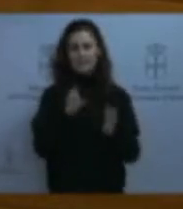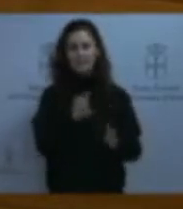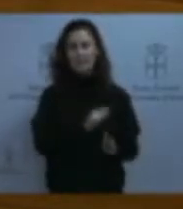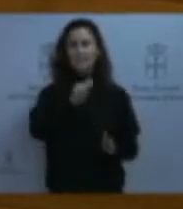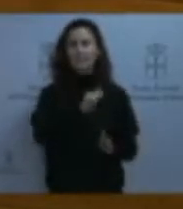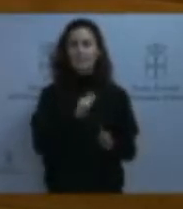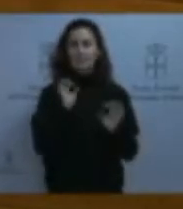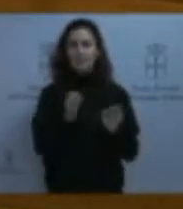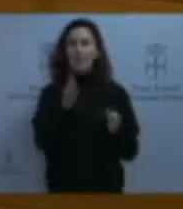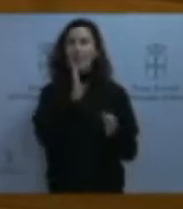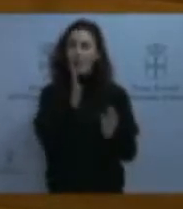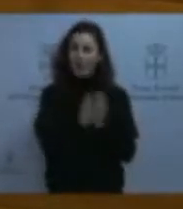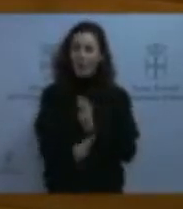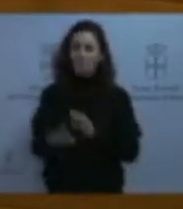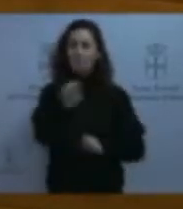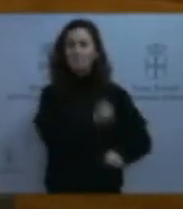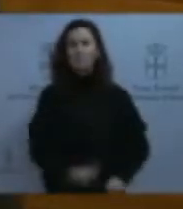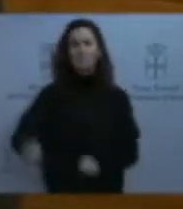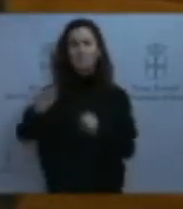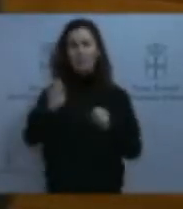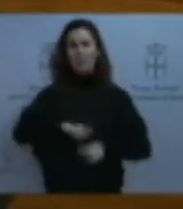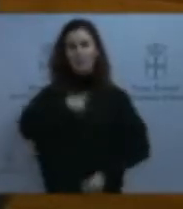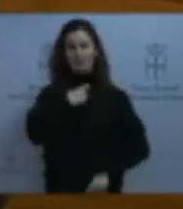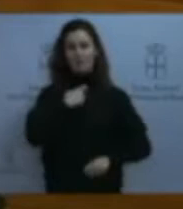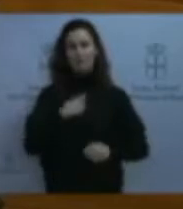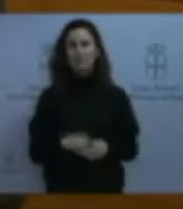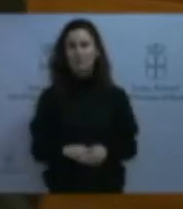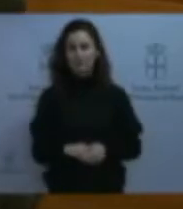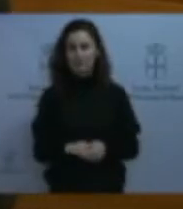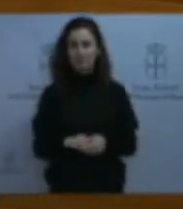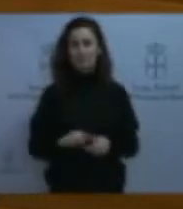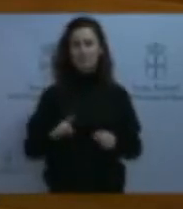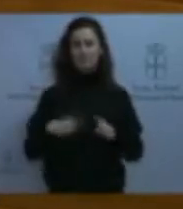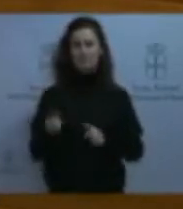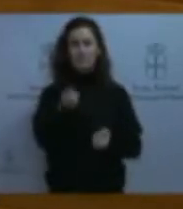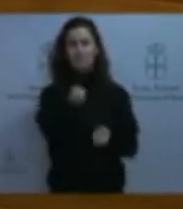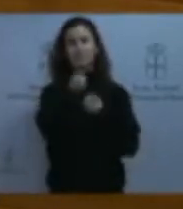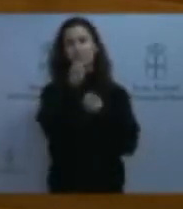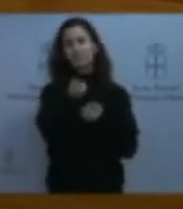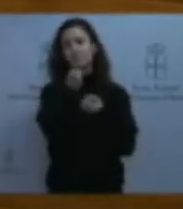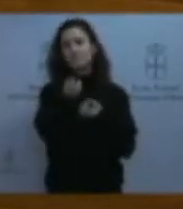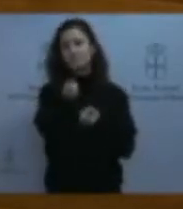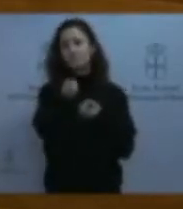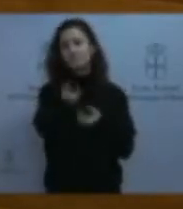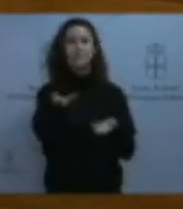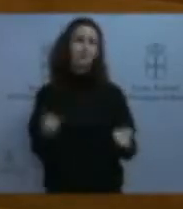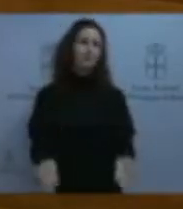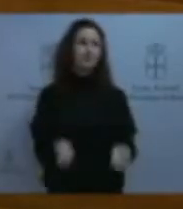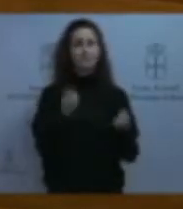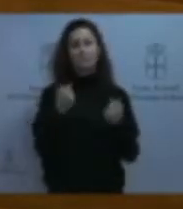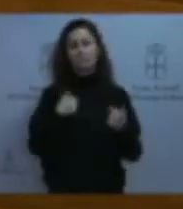Protección Civil. Y usted después aquí ha hecho una serie de declaraciones. Mire, yo le voy a decir una cuestión de